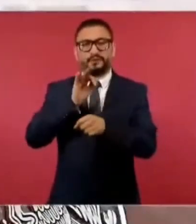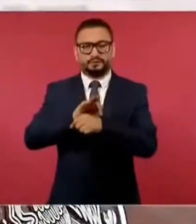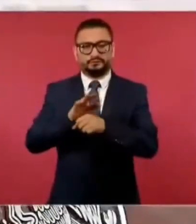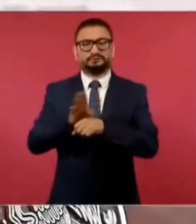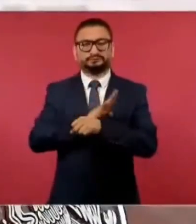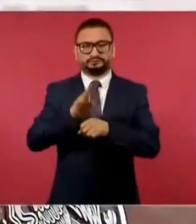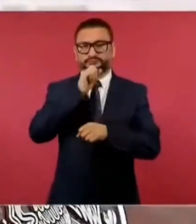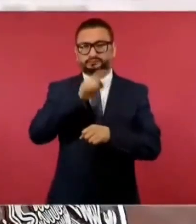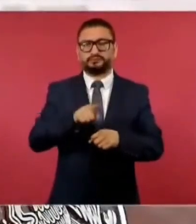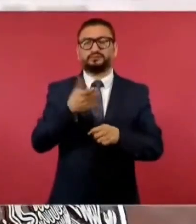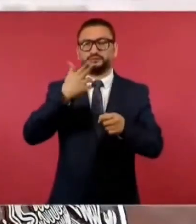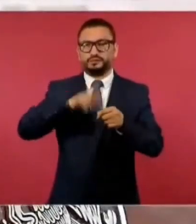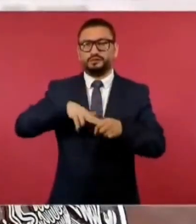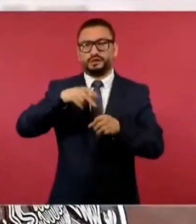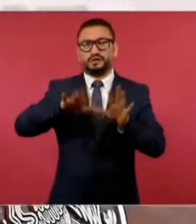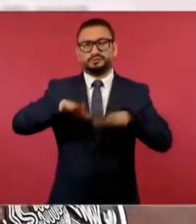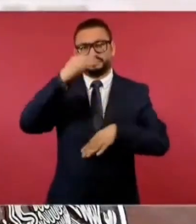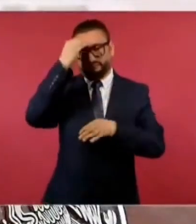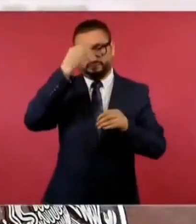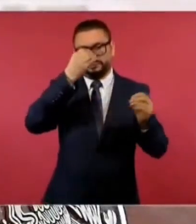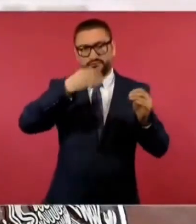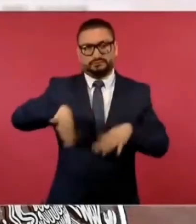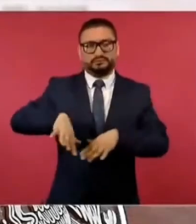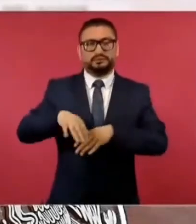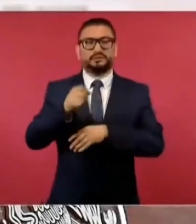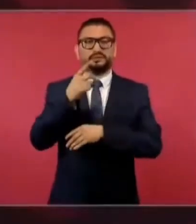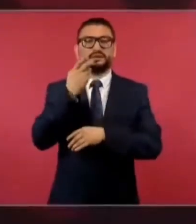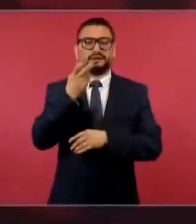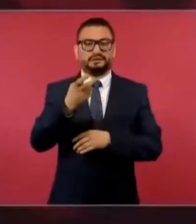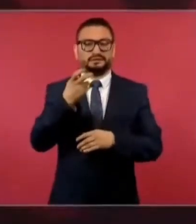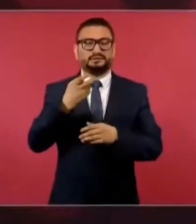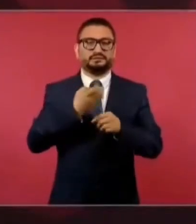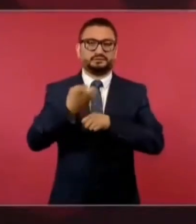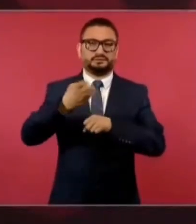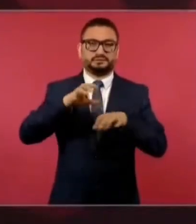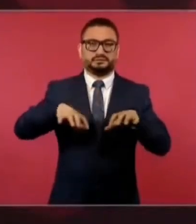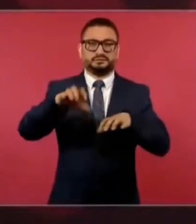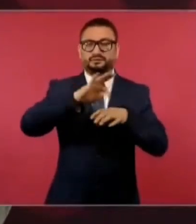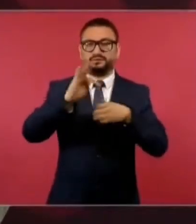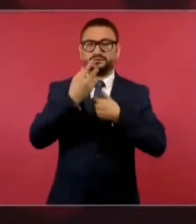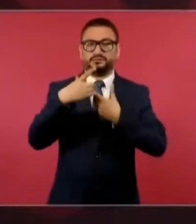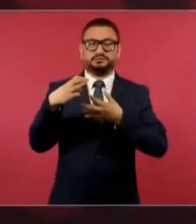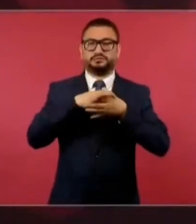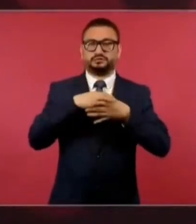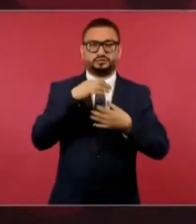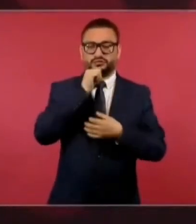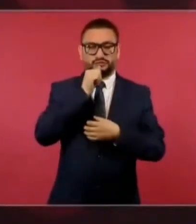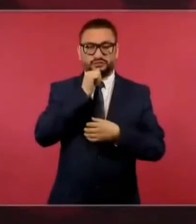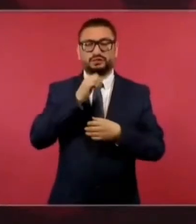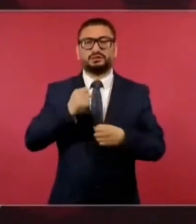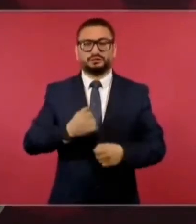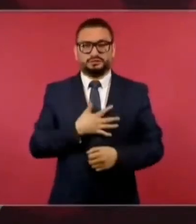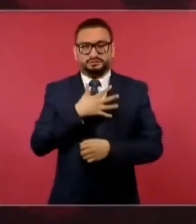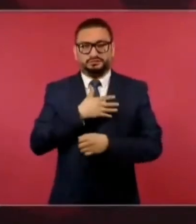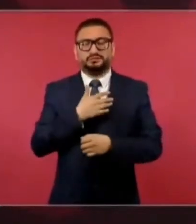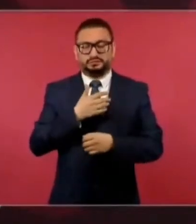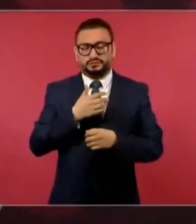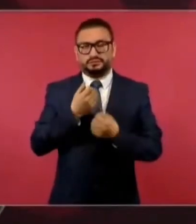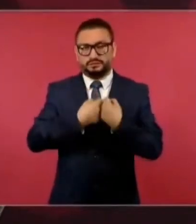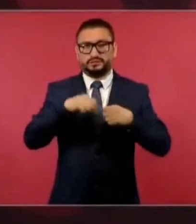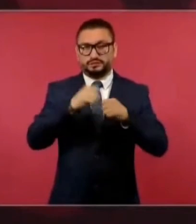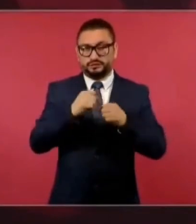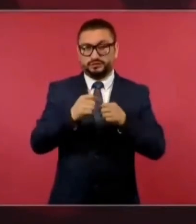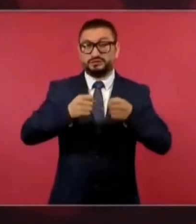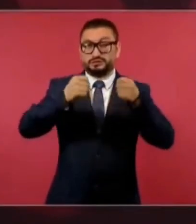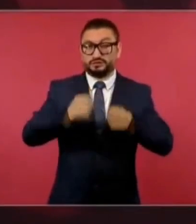hospitales abandonados que están en estas entidades no federalizadas. El IMSS Bienestar no es el seguro popular